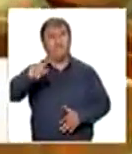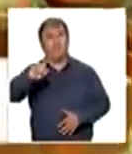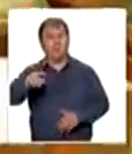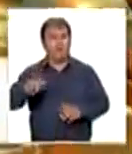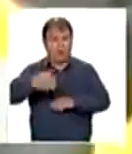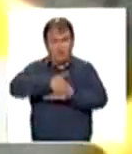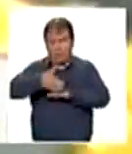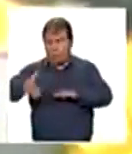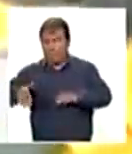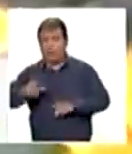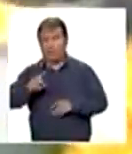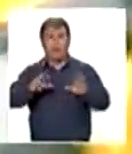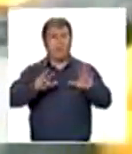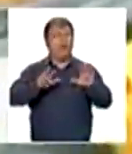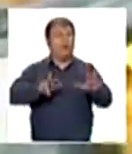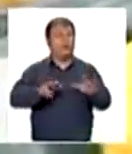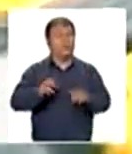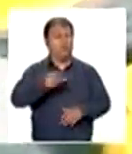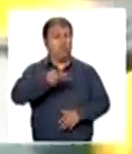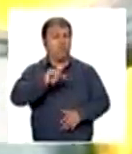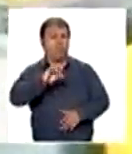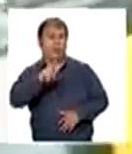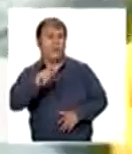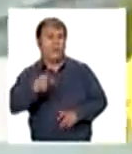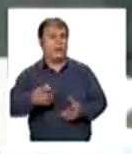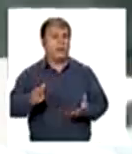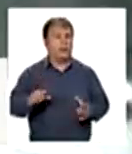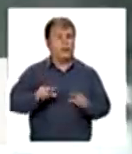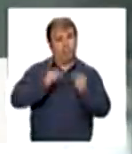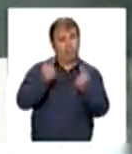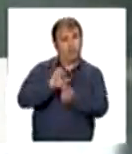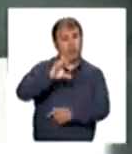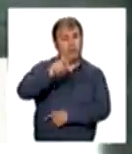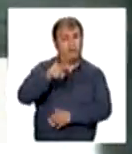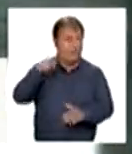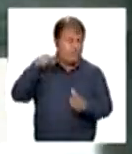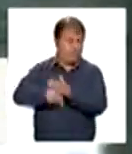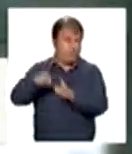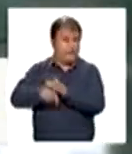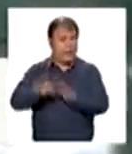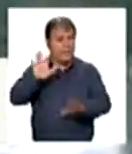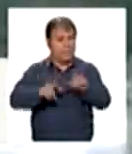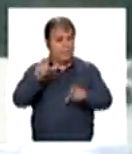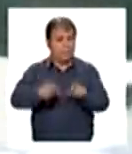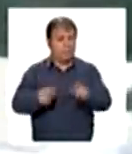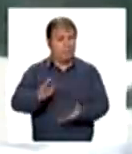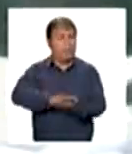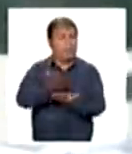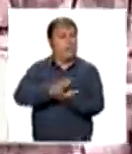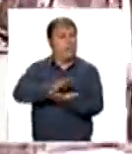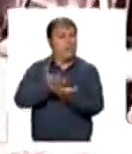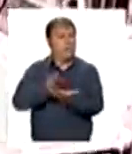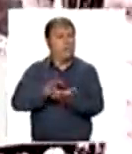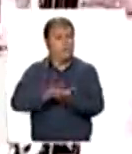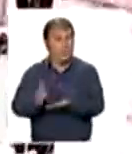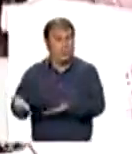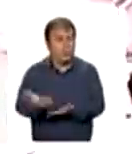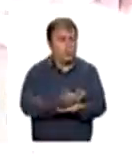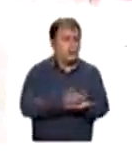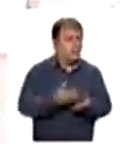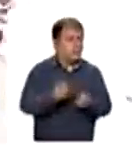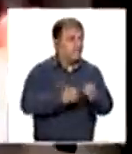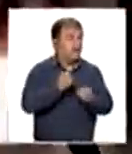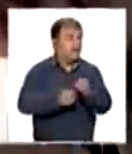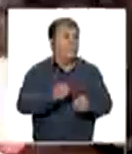cuadra 8 del Jirón Huanta, en Barrios Altos, el grupo Colina asesinó a 15 personas en una pollada que buscaba fondos para solucionar